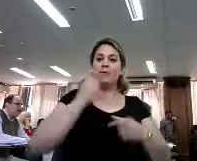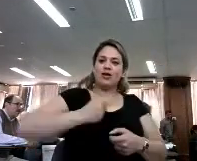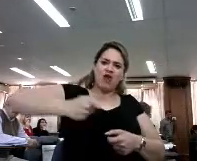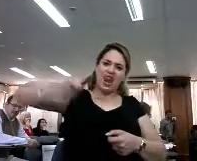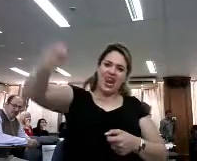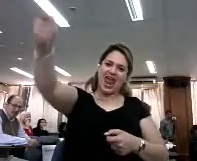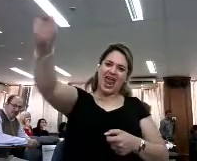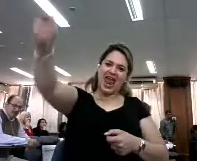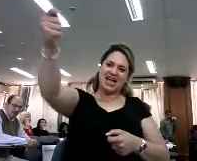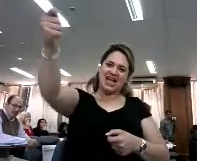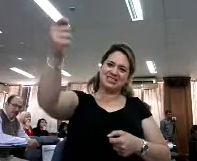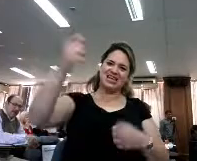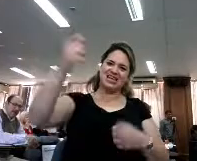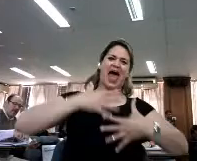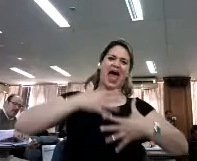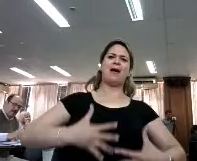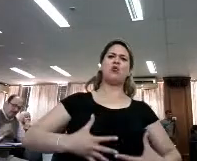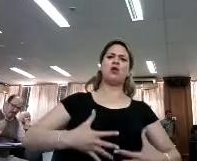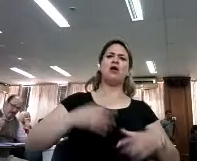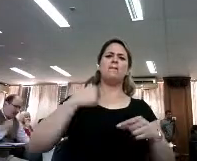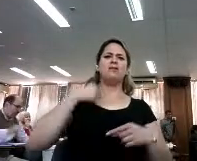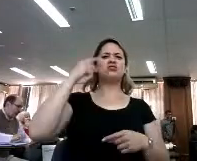Ajá.